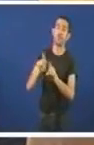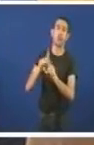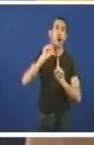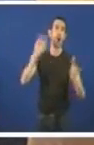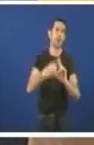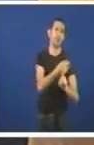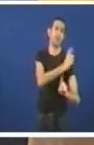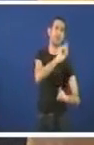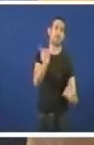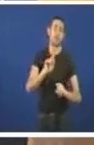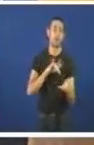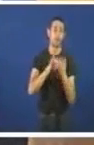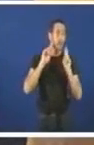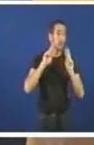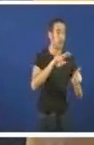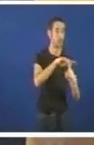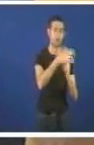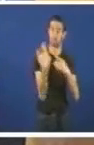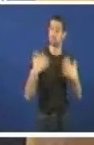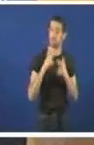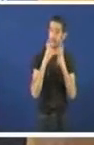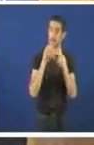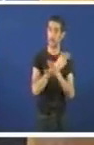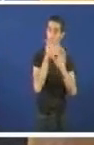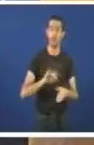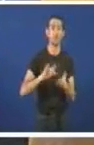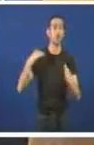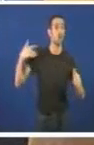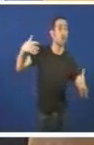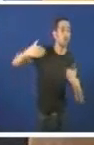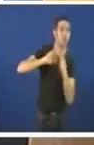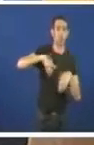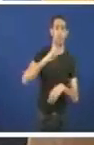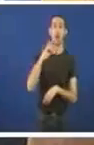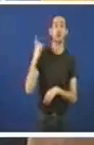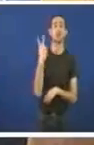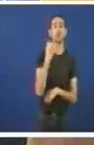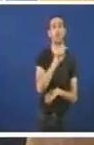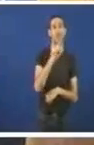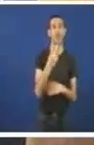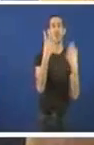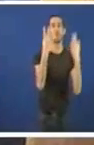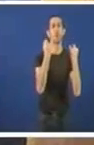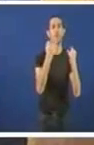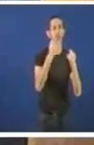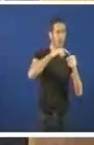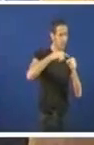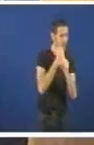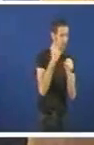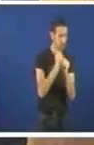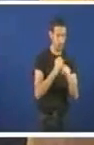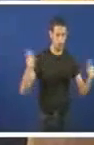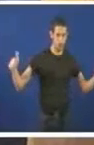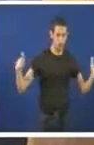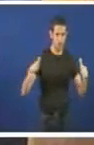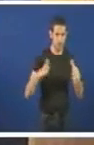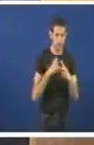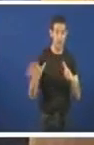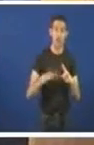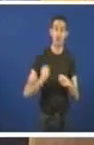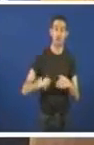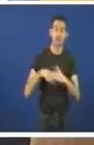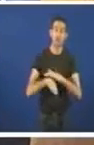realmente crítica. Só no último ano perderonse 9.000 empregos. A carteira de pedidos está prácticamente baleiras. En